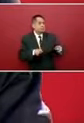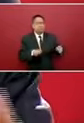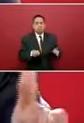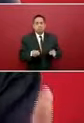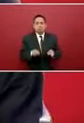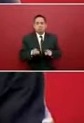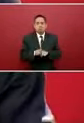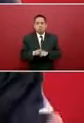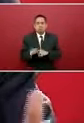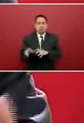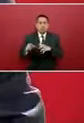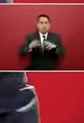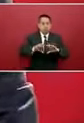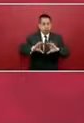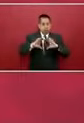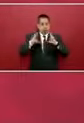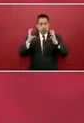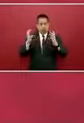al Congreso,